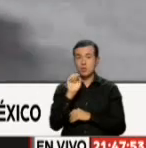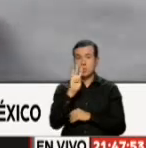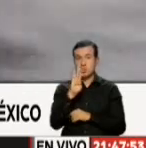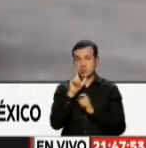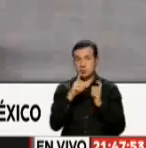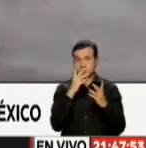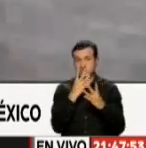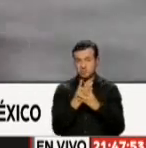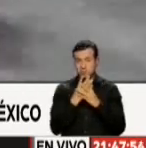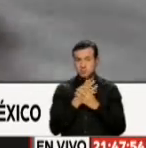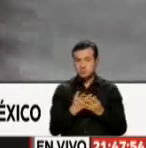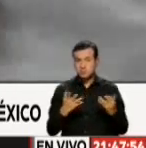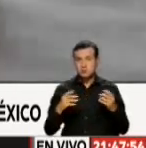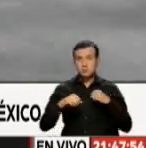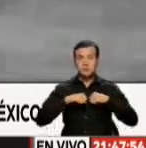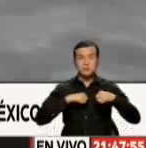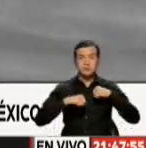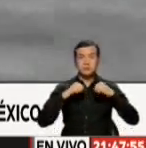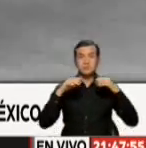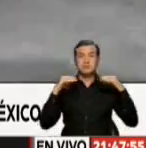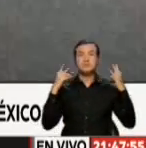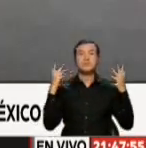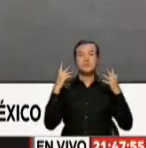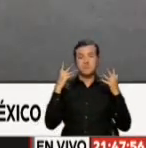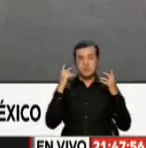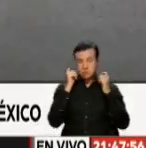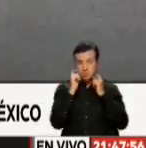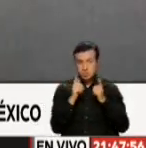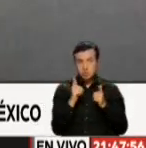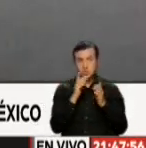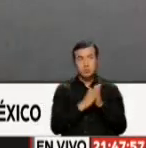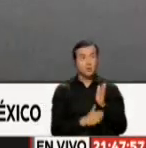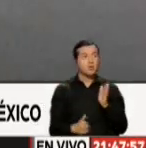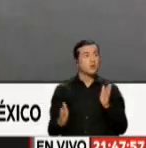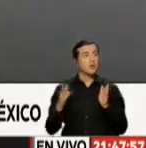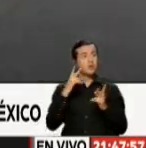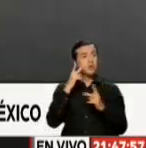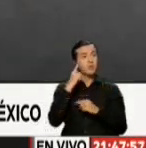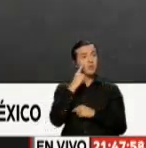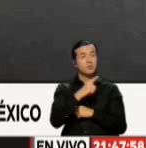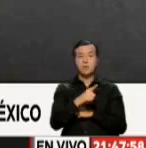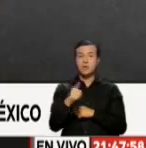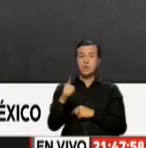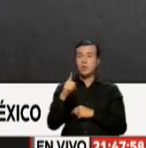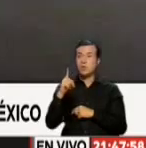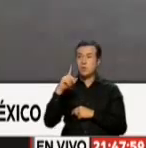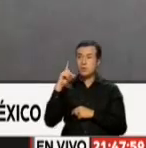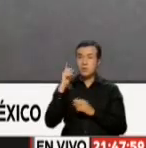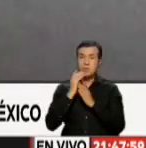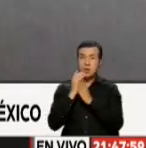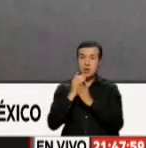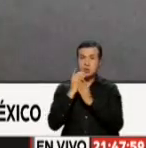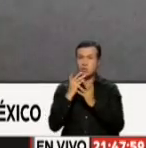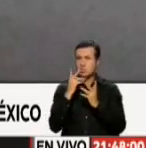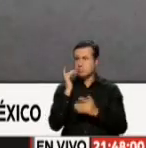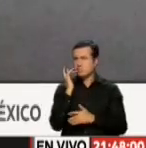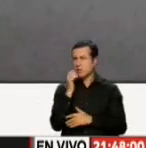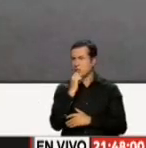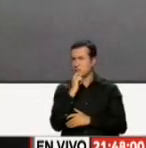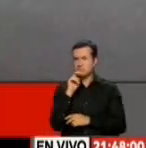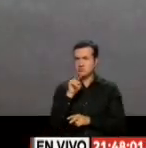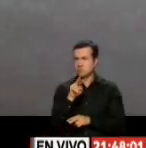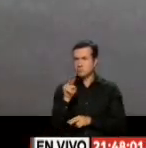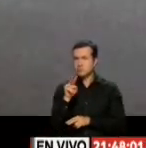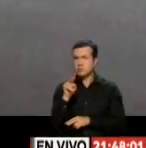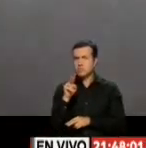personas fueron detenidas. El operativo se realizó durante una vigilancia de rutina cuando divisaron una lancha rápida y un barco con carga sospechosa,